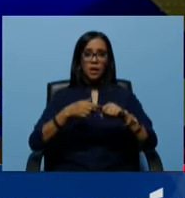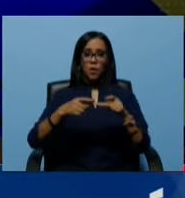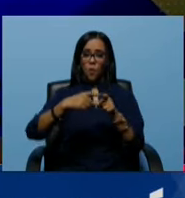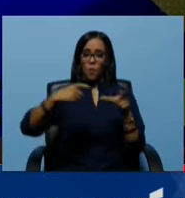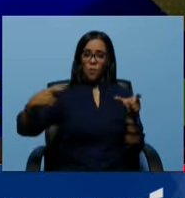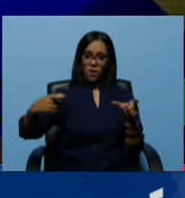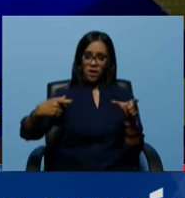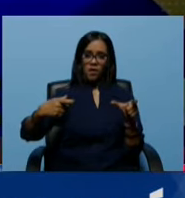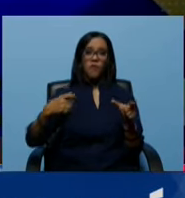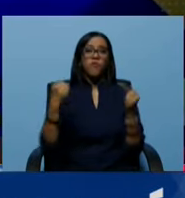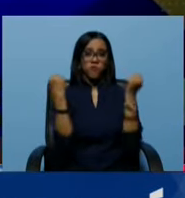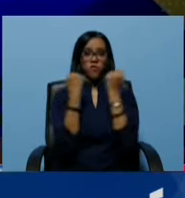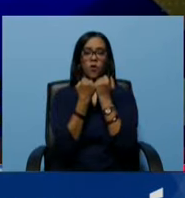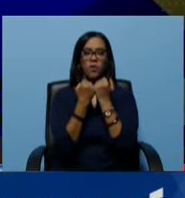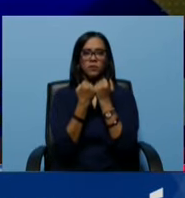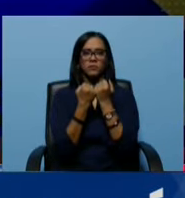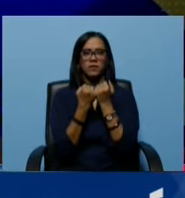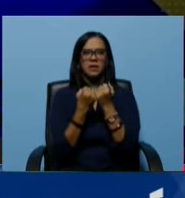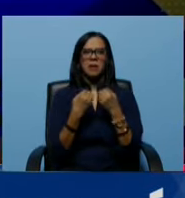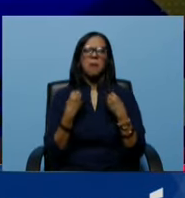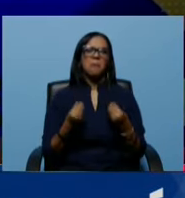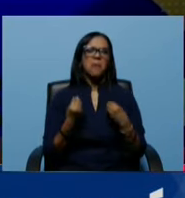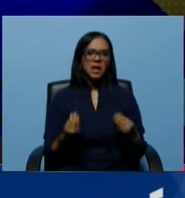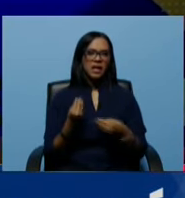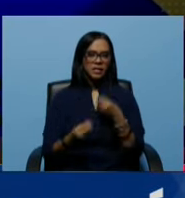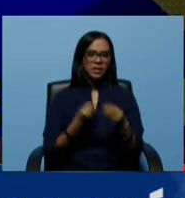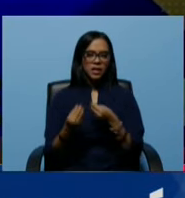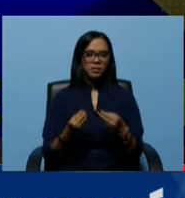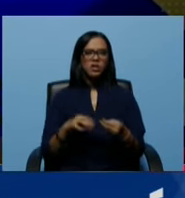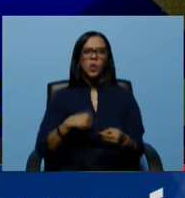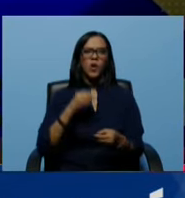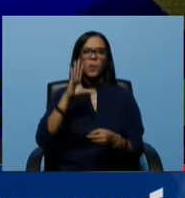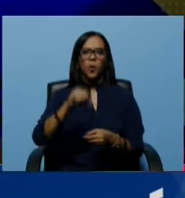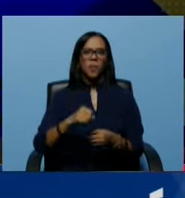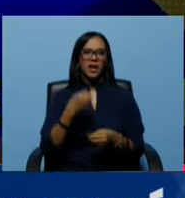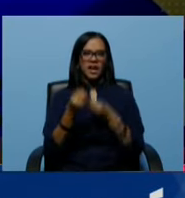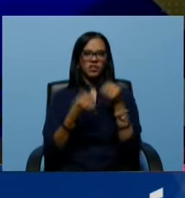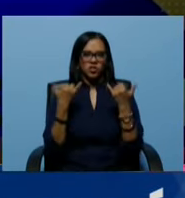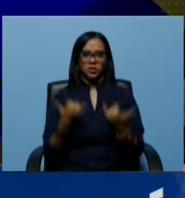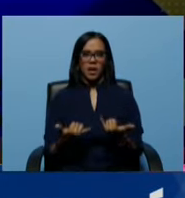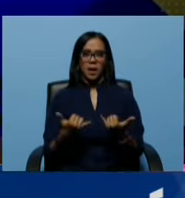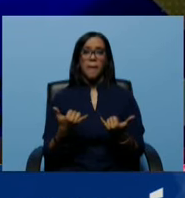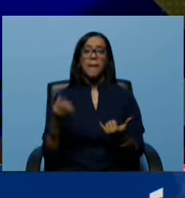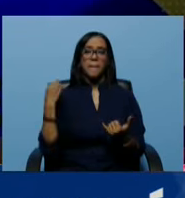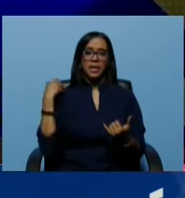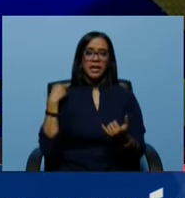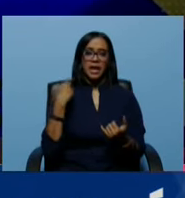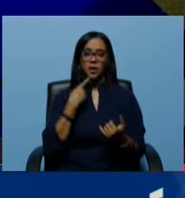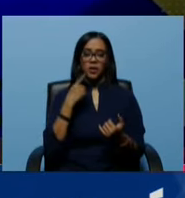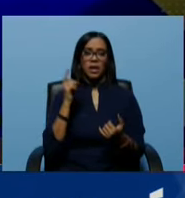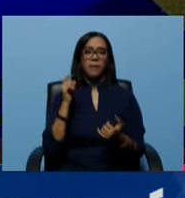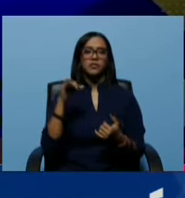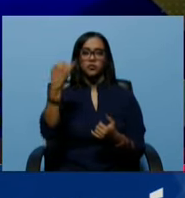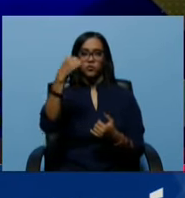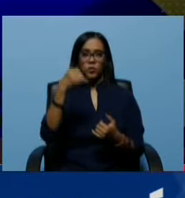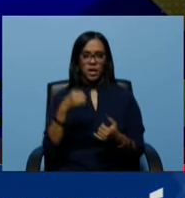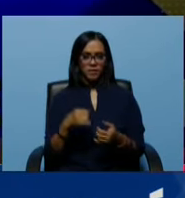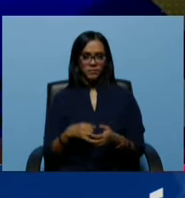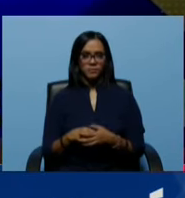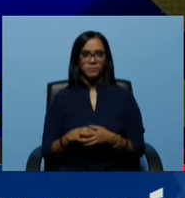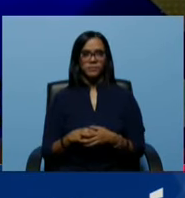robusta, y ¿para qué hacerlo si lo podemos comprar hecho? Me dijeron por allá en Maracaibo. ¿Ah?